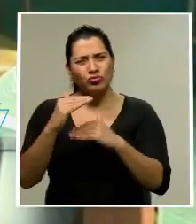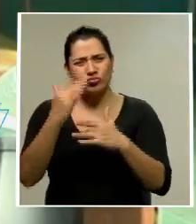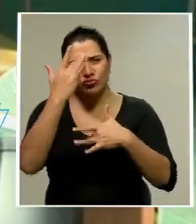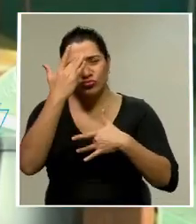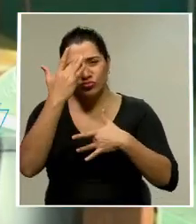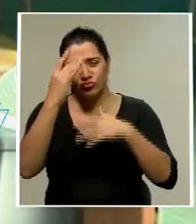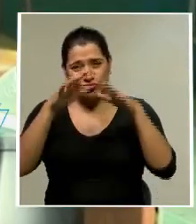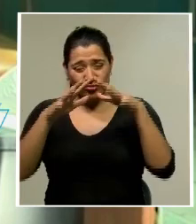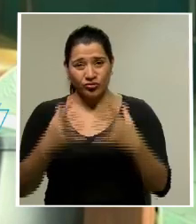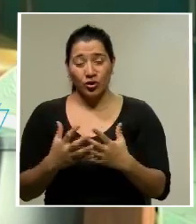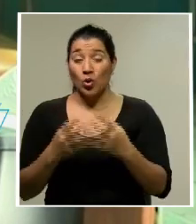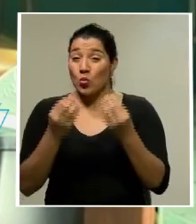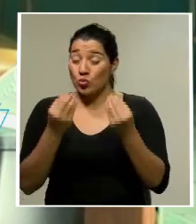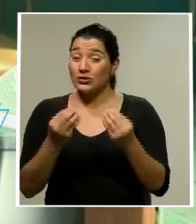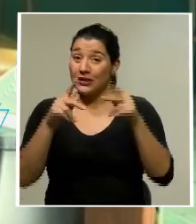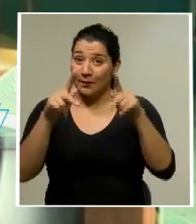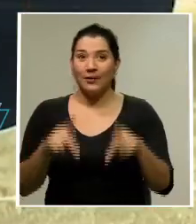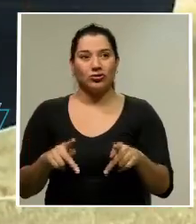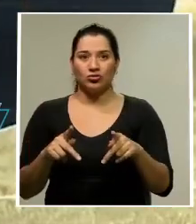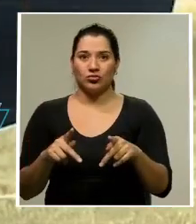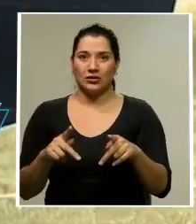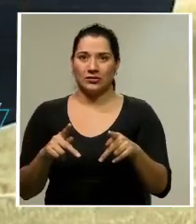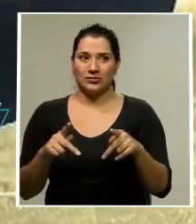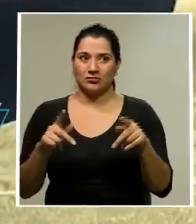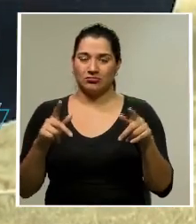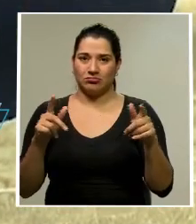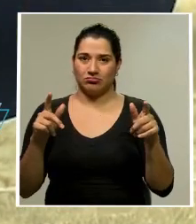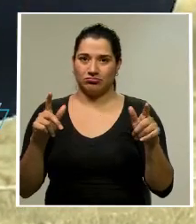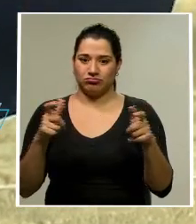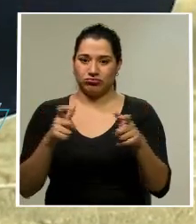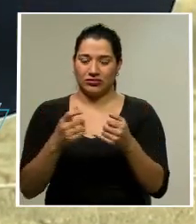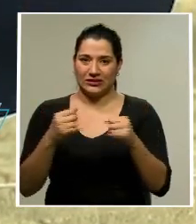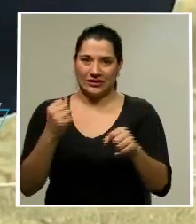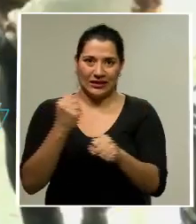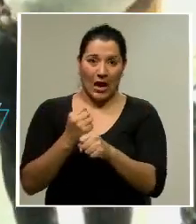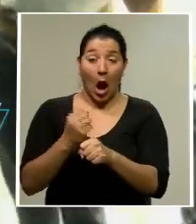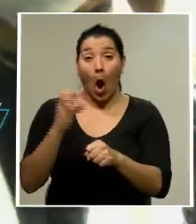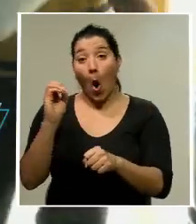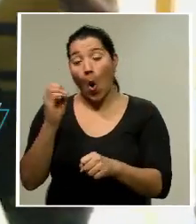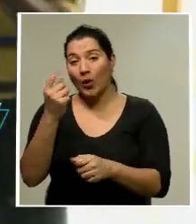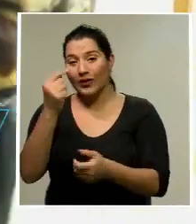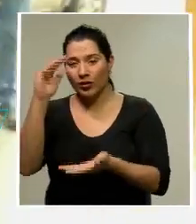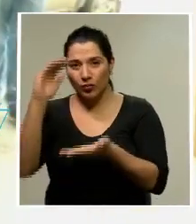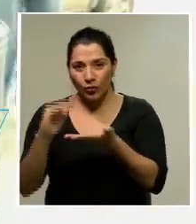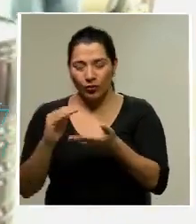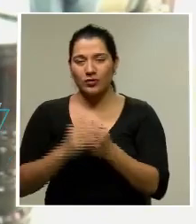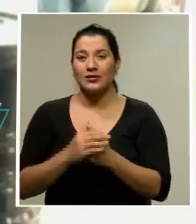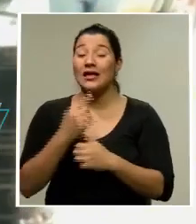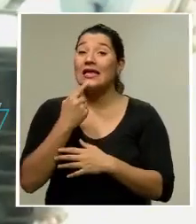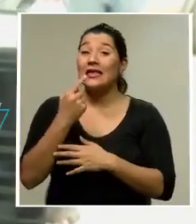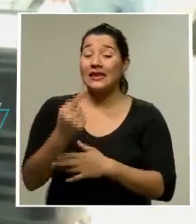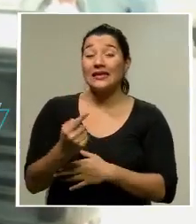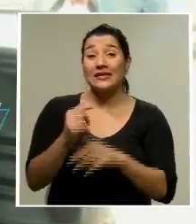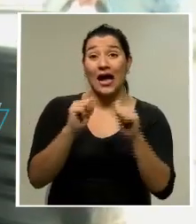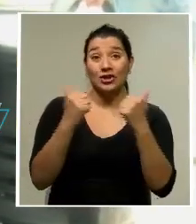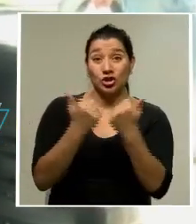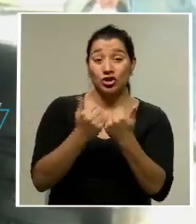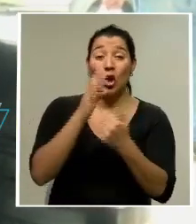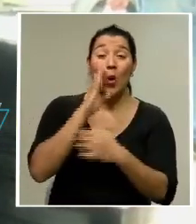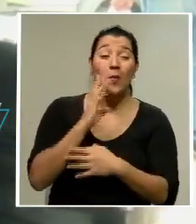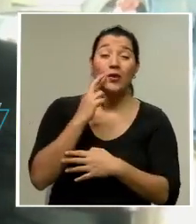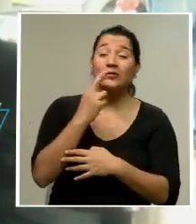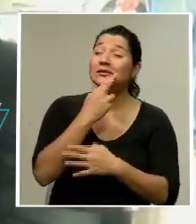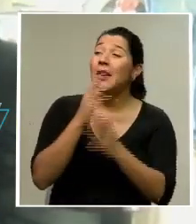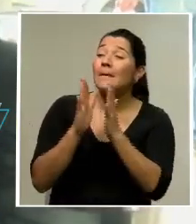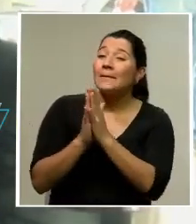empresarios de alimentos y bebidas disminuyeron. Ante esta situación, el representante enfatizó que en Asobares le solicitaron